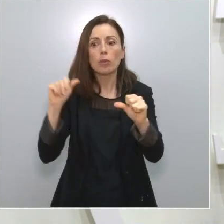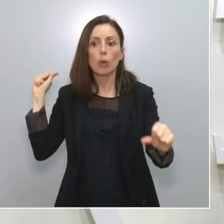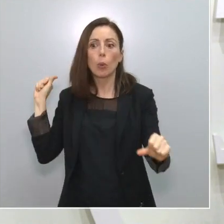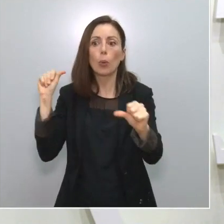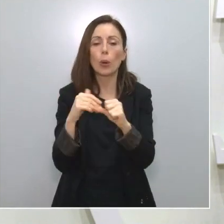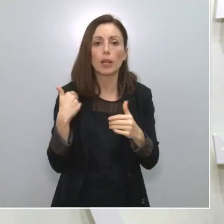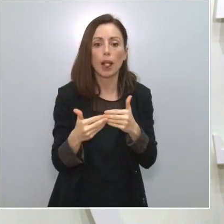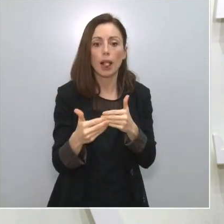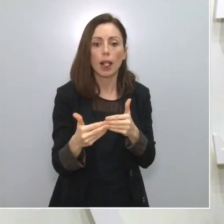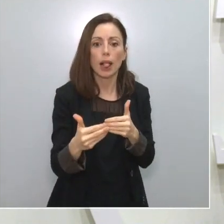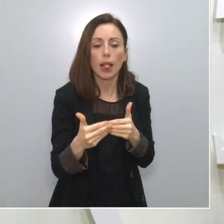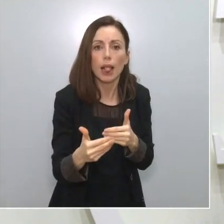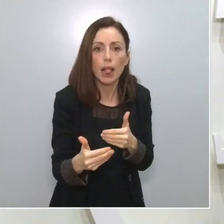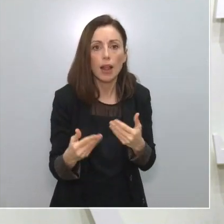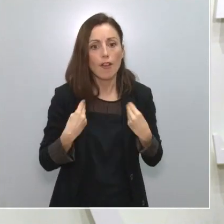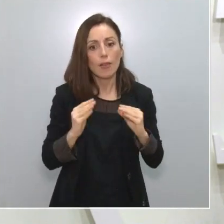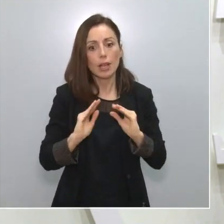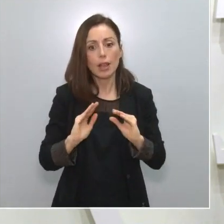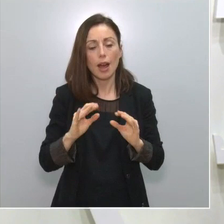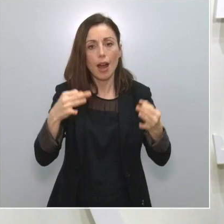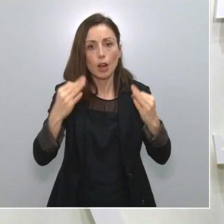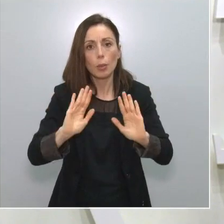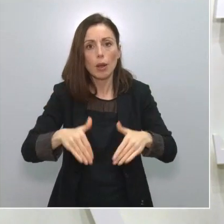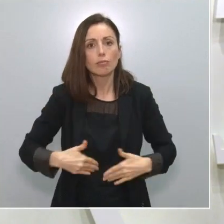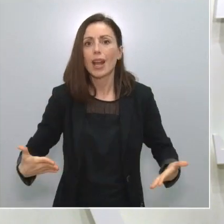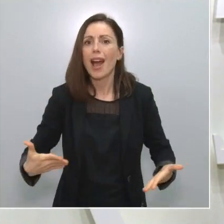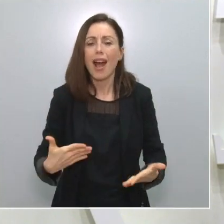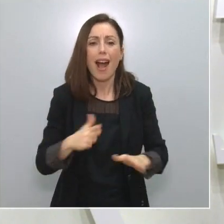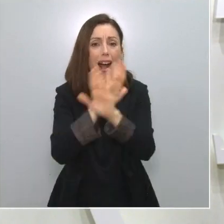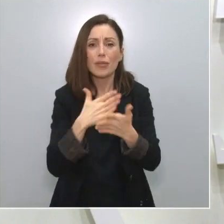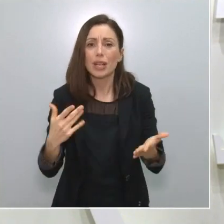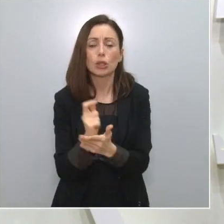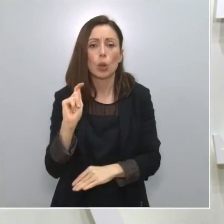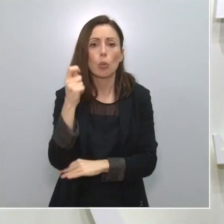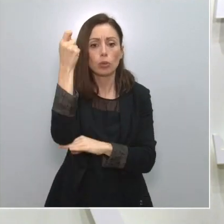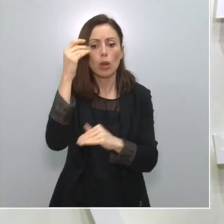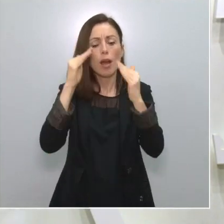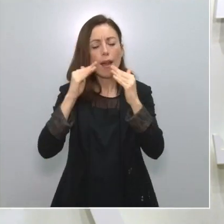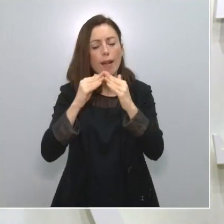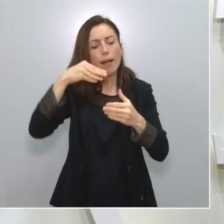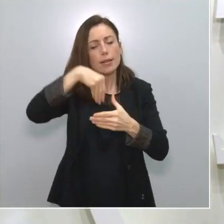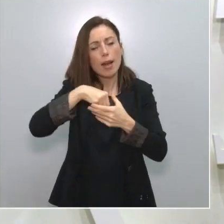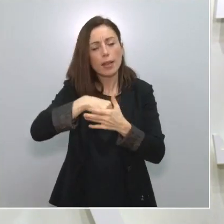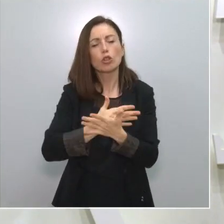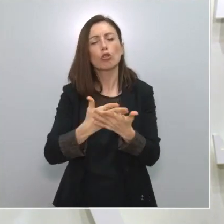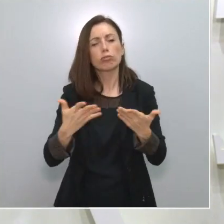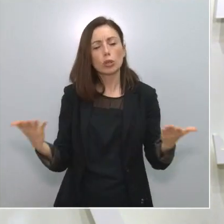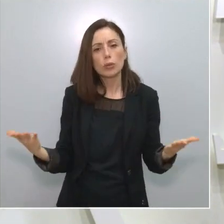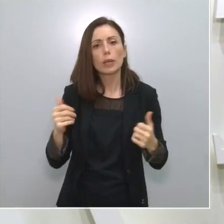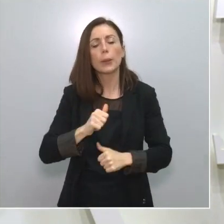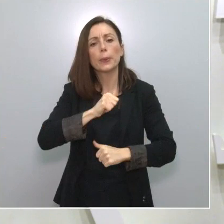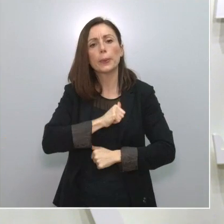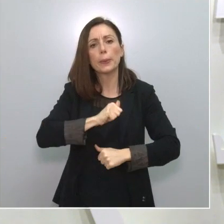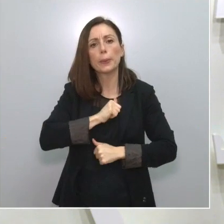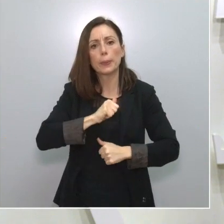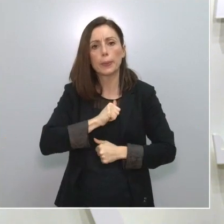más cerca de volver a la normalidad. Lo conseguiremos todos, cada uno en su casa, confiando, más que nunca si cabe, en